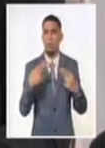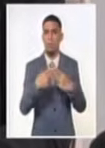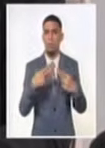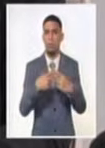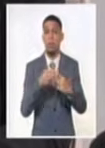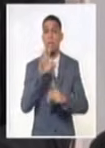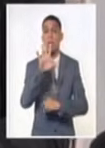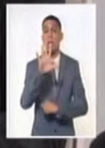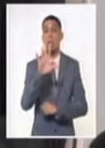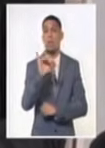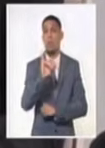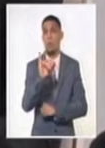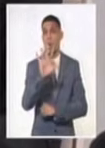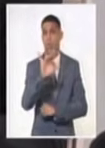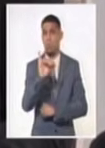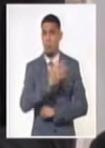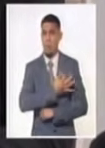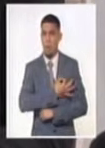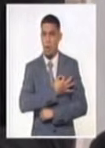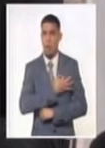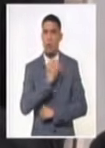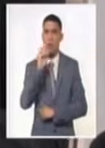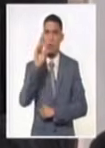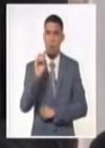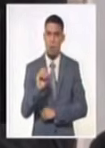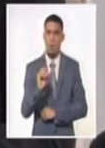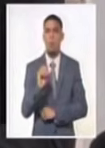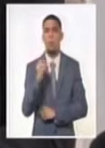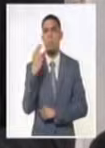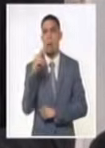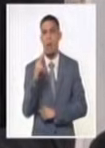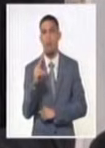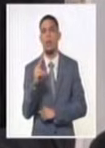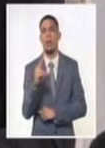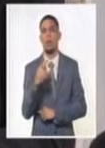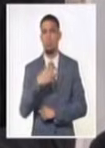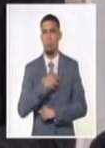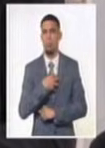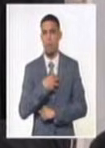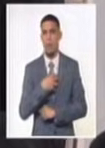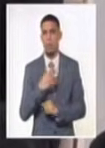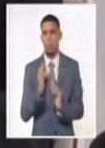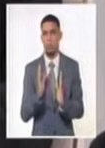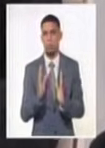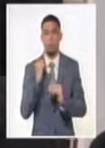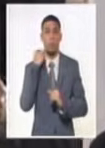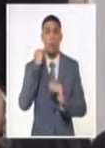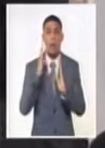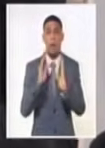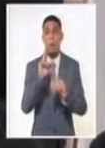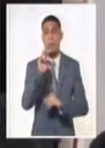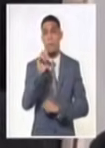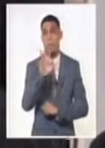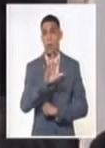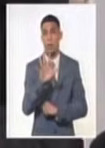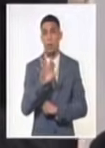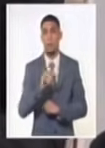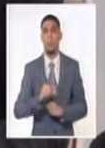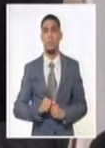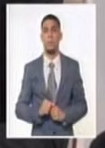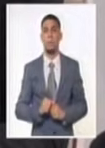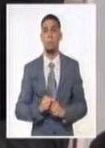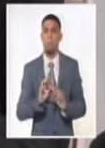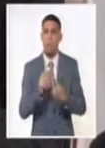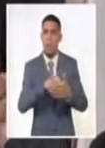medallistas de oro, plata y bronce, solo en el año 2025. Cuando se hace el análisis de todos